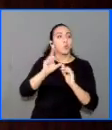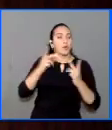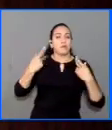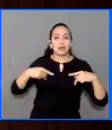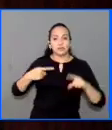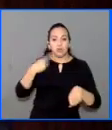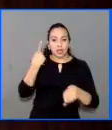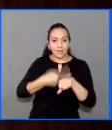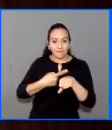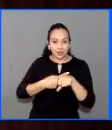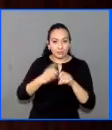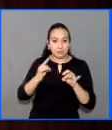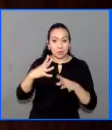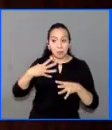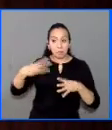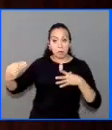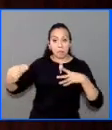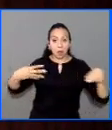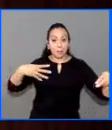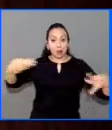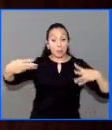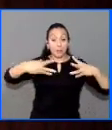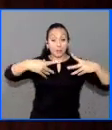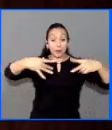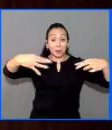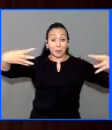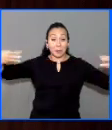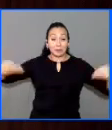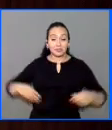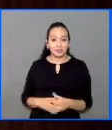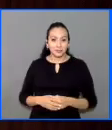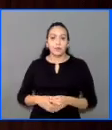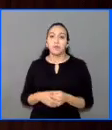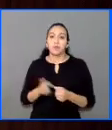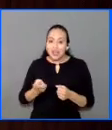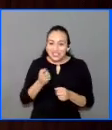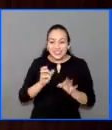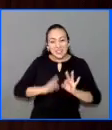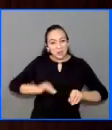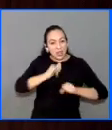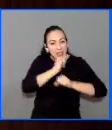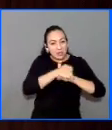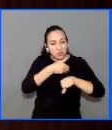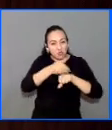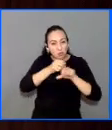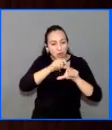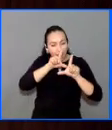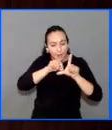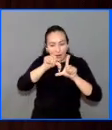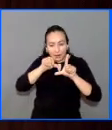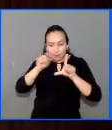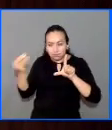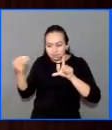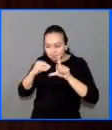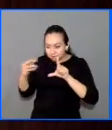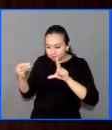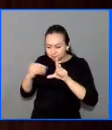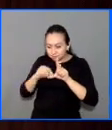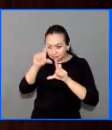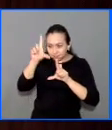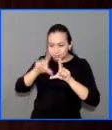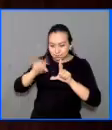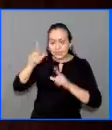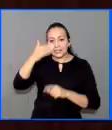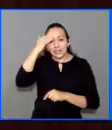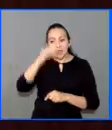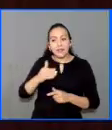porque con eso, precisamente, con datos, es que podemos acceder a tener mejores políticas de